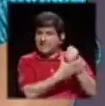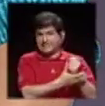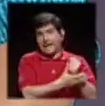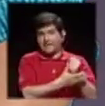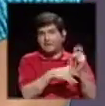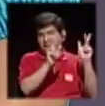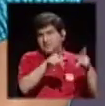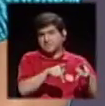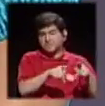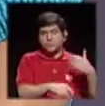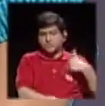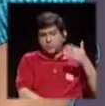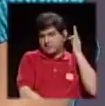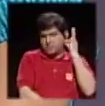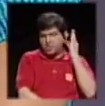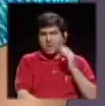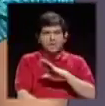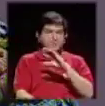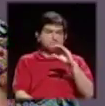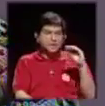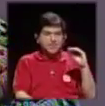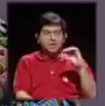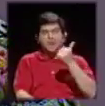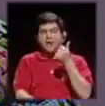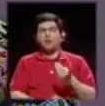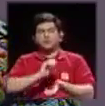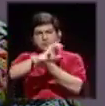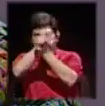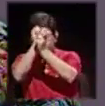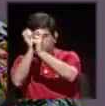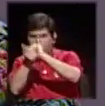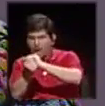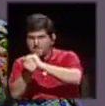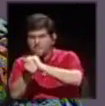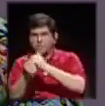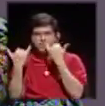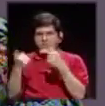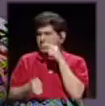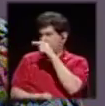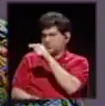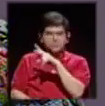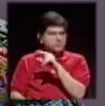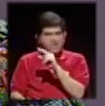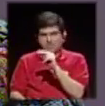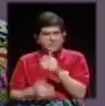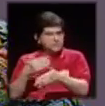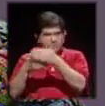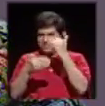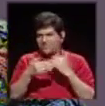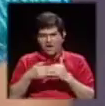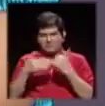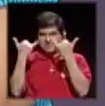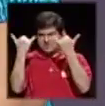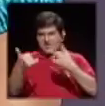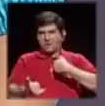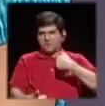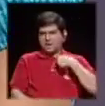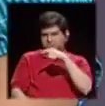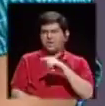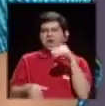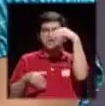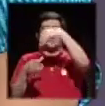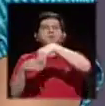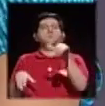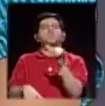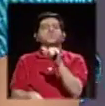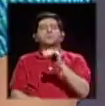a la gente, a los hombres y las mujeres, y la otra es esa, como esa transformación, es decir, ya ustedes no son lo que eran, sino que ahora yo estoy ahí también, es